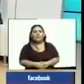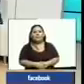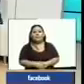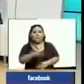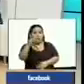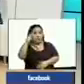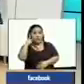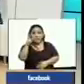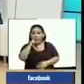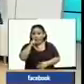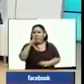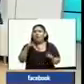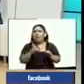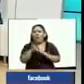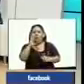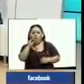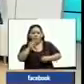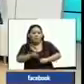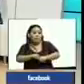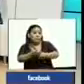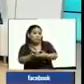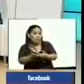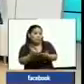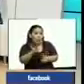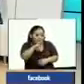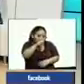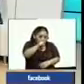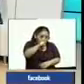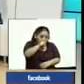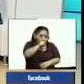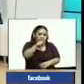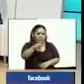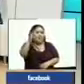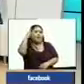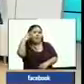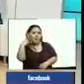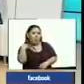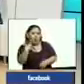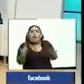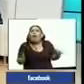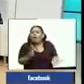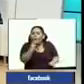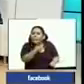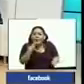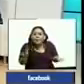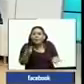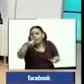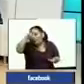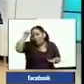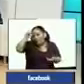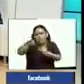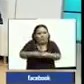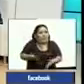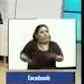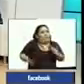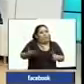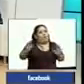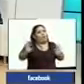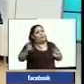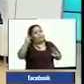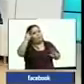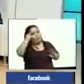la importancia de hablar también pues porque si no se habla tampoco se va a pero es que si hablas que pasa que puedes perder el empleo digo